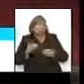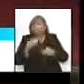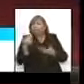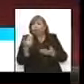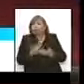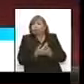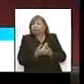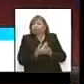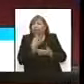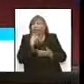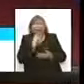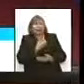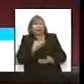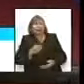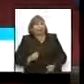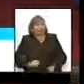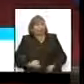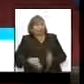la gran novedad es una gran estafa.